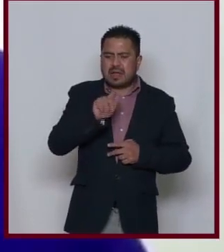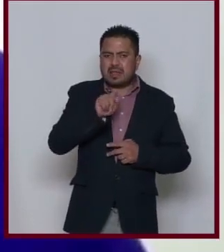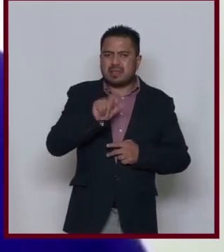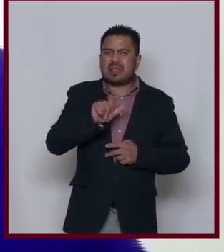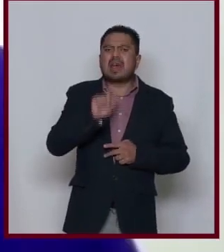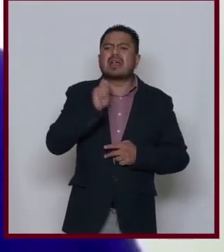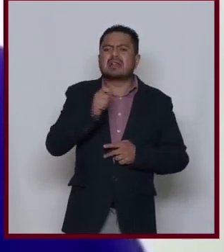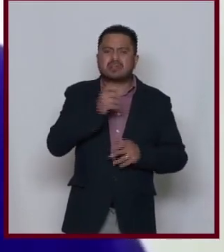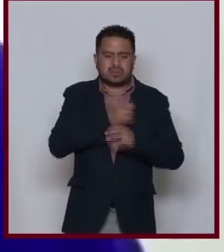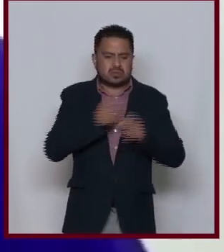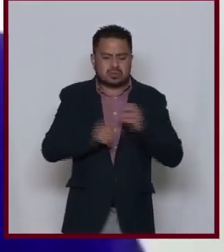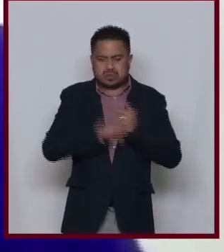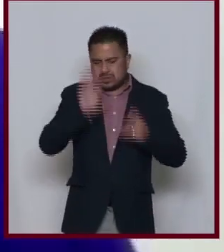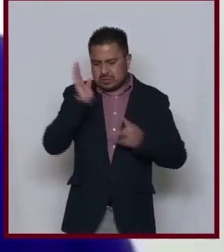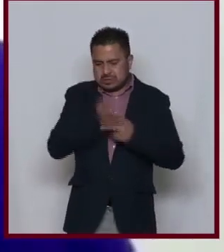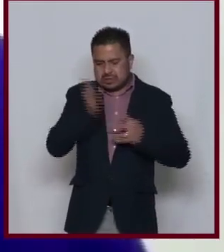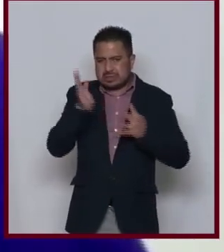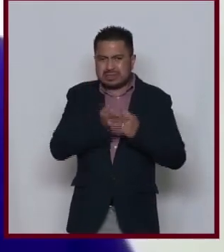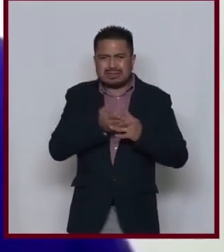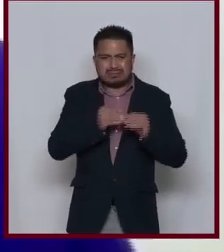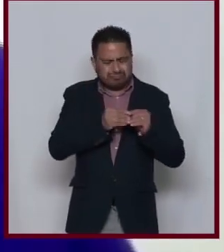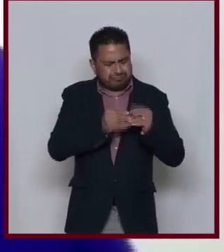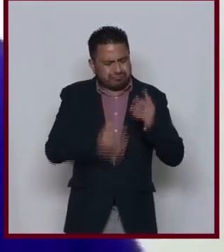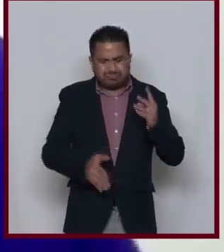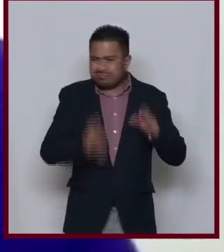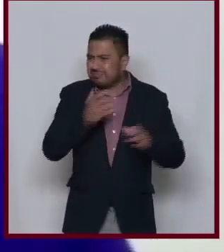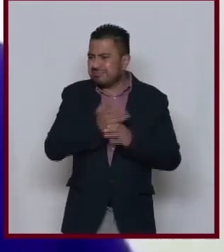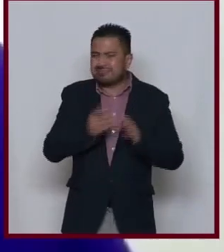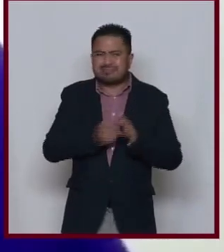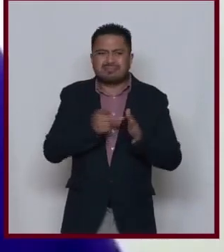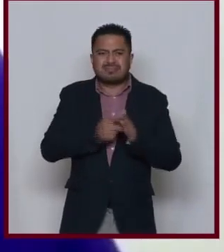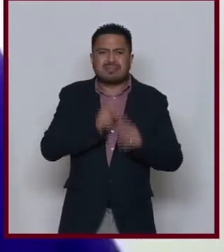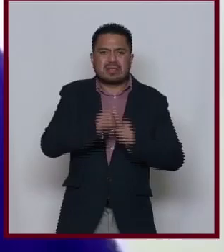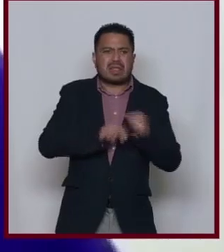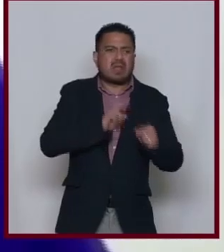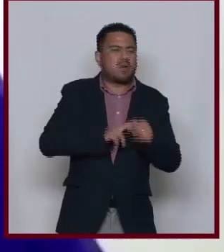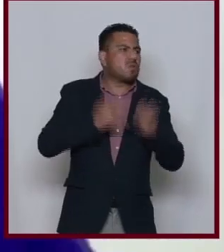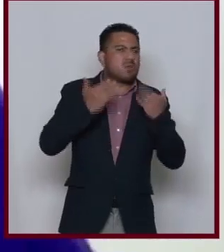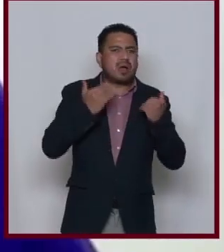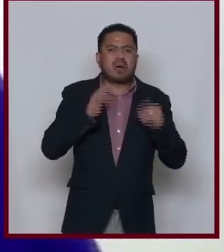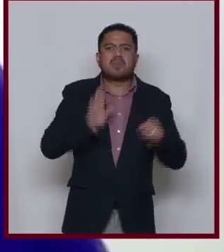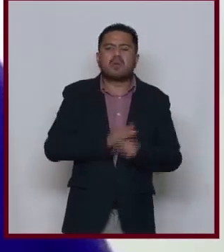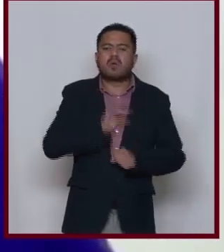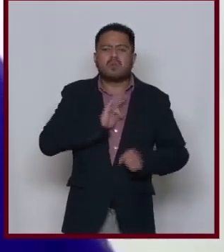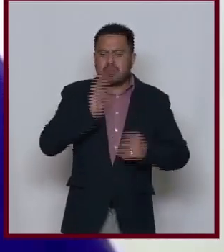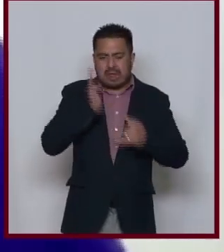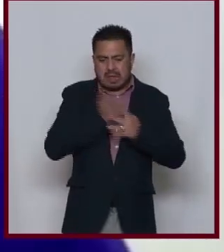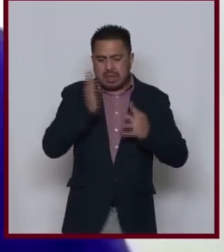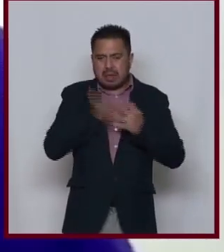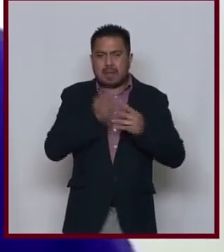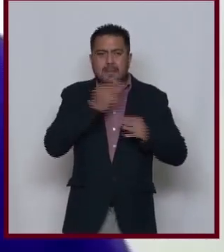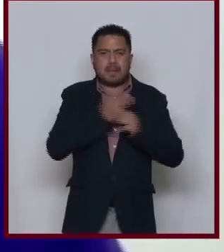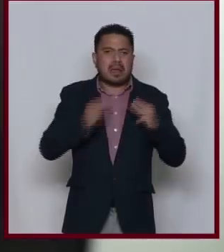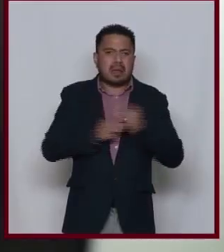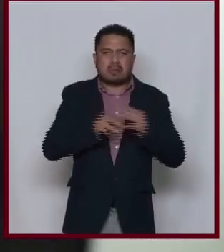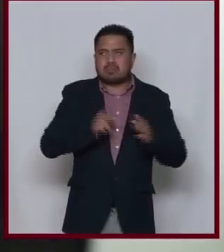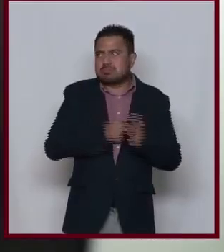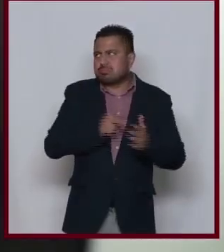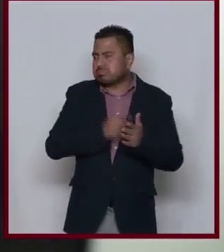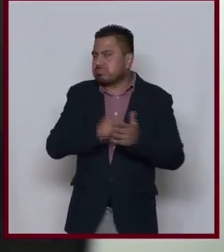que está dividido infinitas veces, ¿no? En la naturaleza no existe porque pues, no podemos dividir la materia infinitas